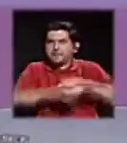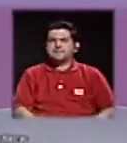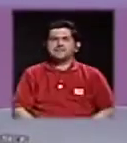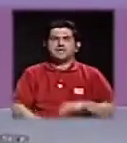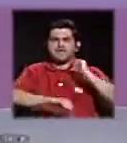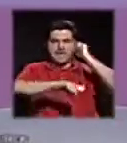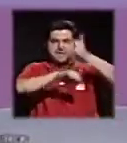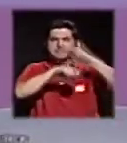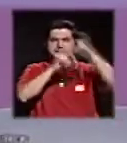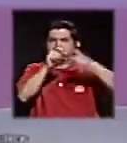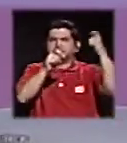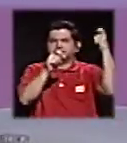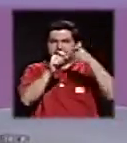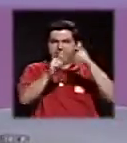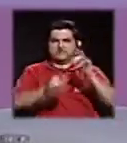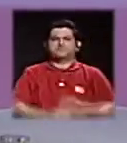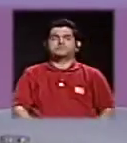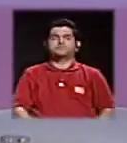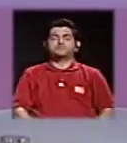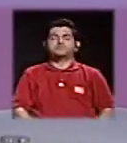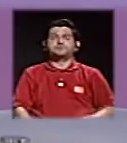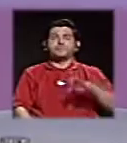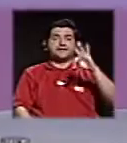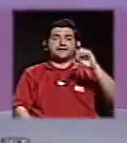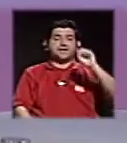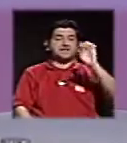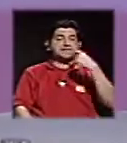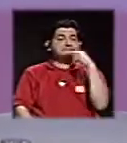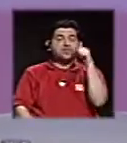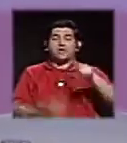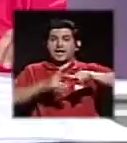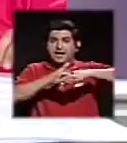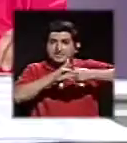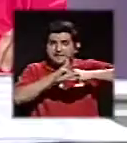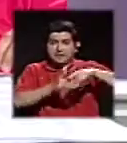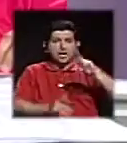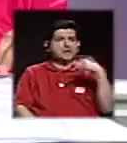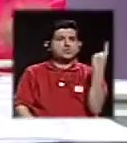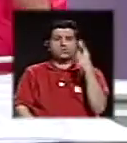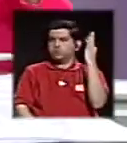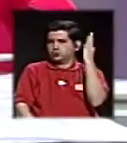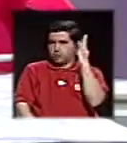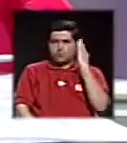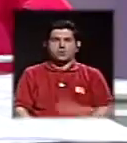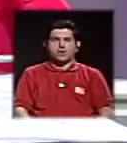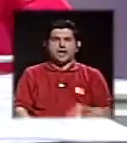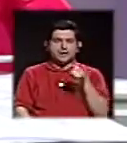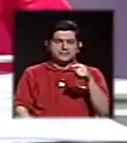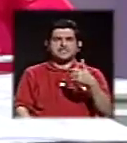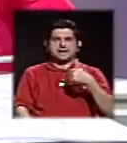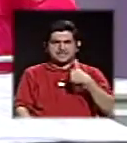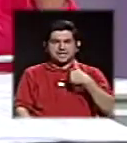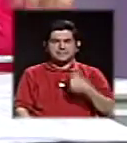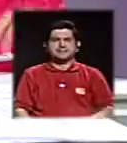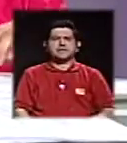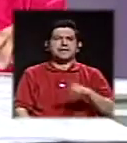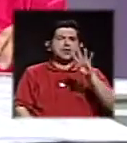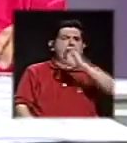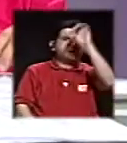concretar de manera que el tribunal dijo que ese mecanismo era que no bastaba que las mujeres fueran colocadas en el